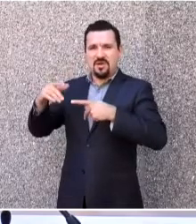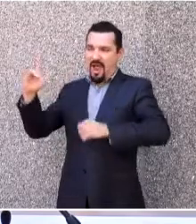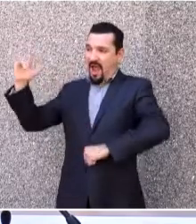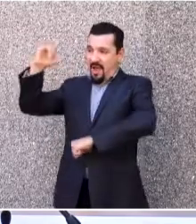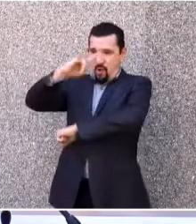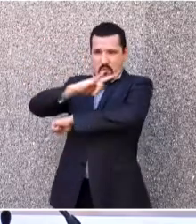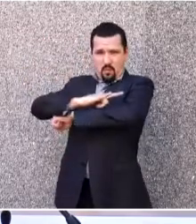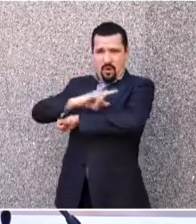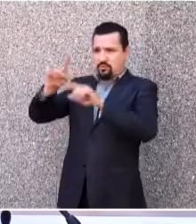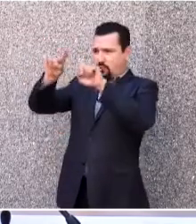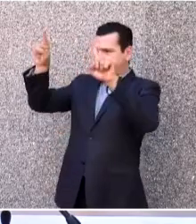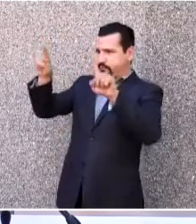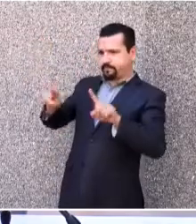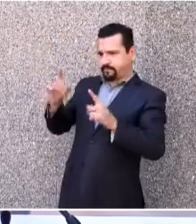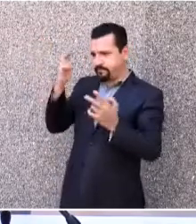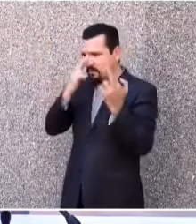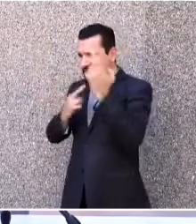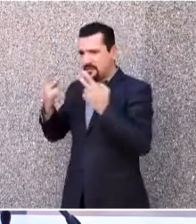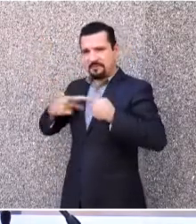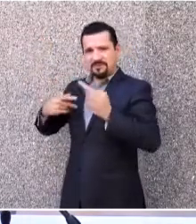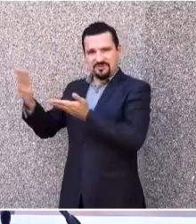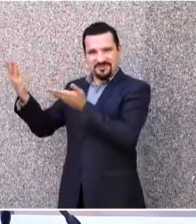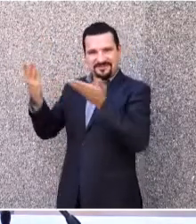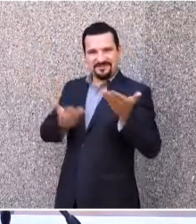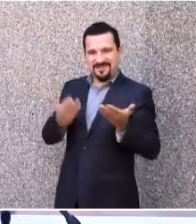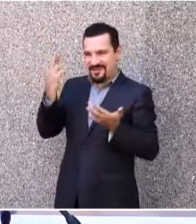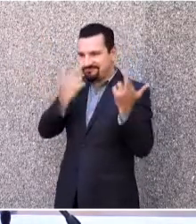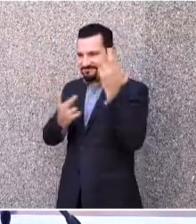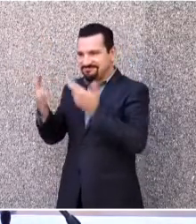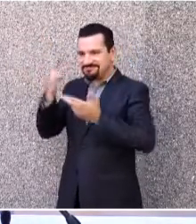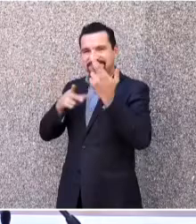Aeropuerto Internacional de Ciudad Obregón.